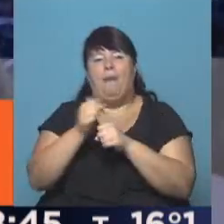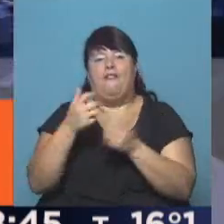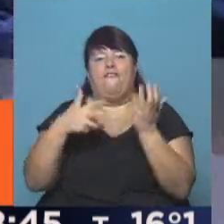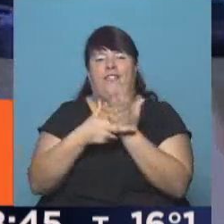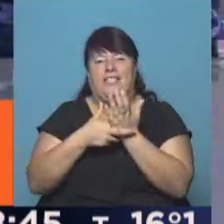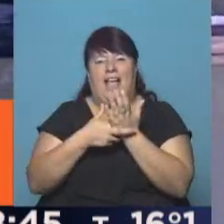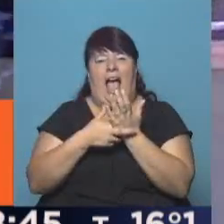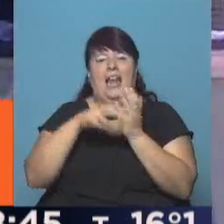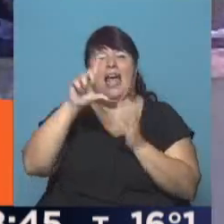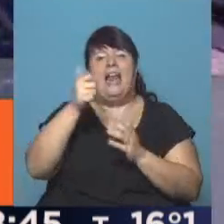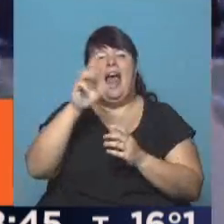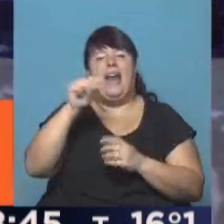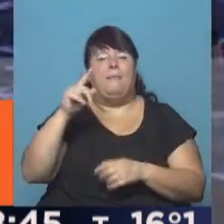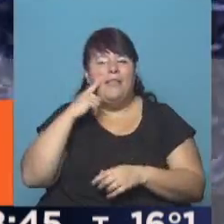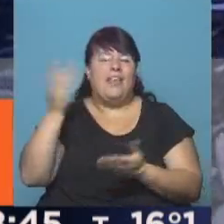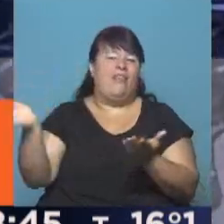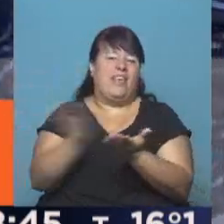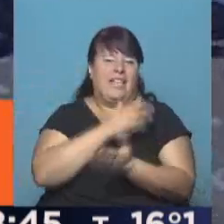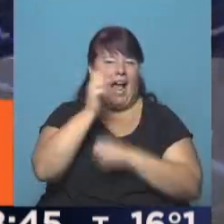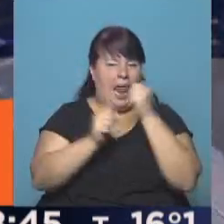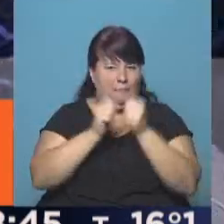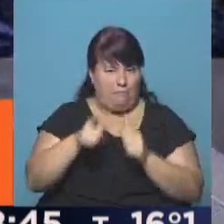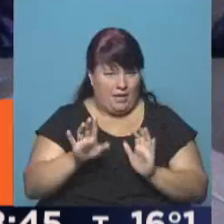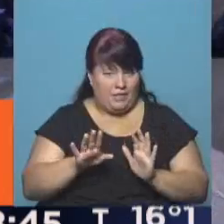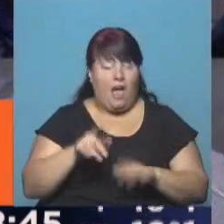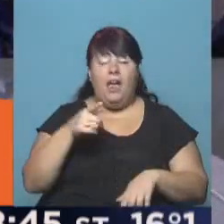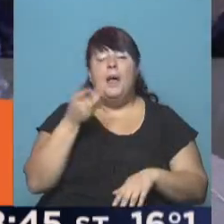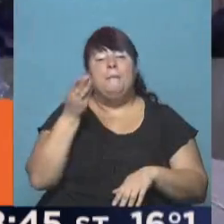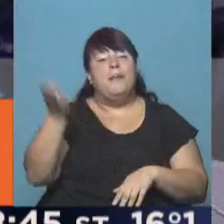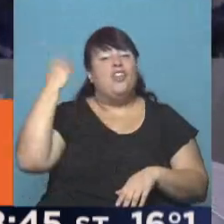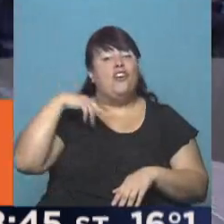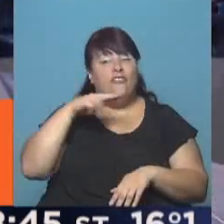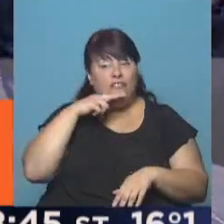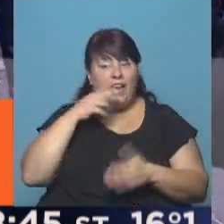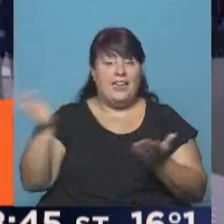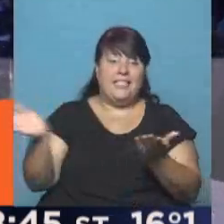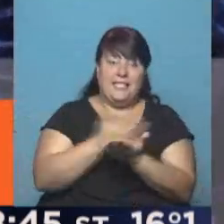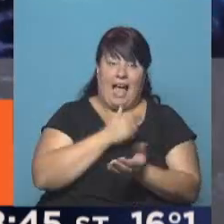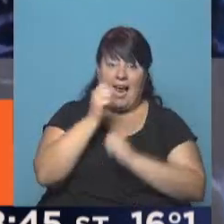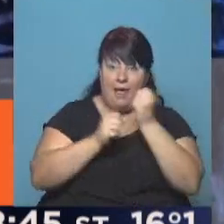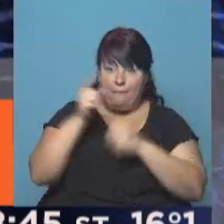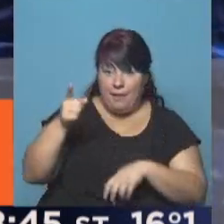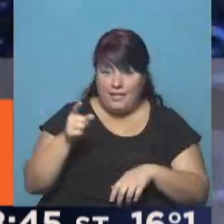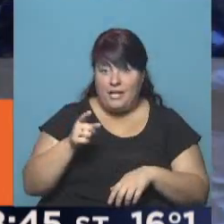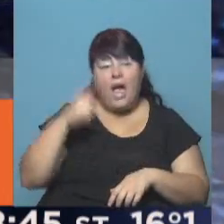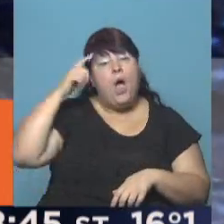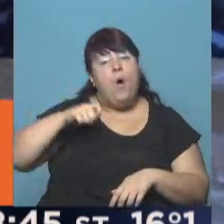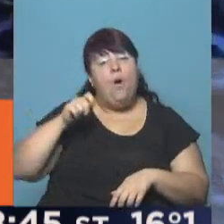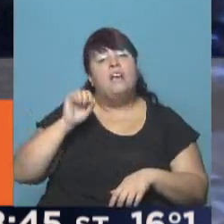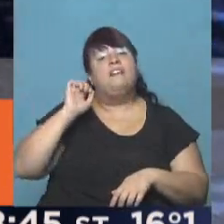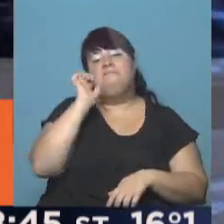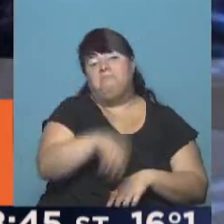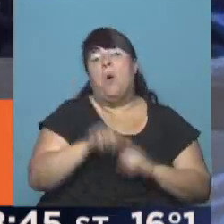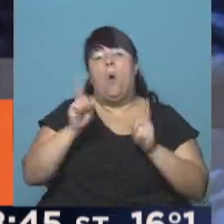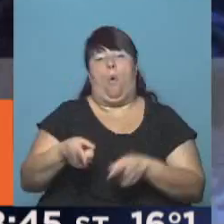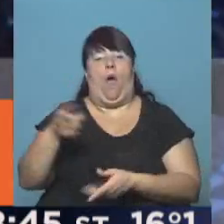gastón larramendi de desalojar la planta esto lo había pedido el viernes el desalojo de la planta de la florida y la jueza dio lugar